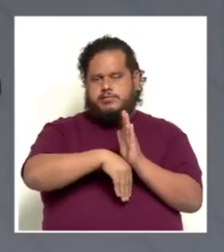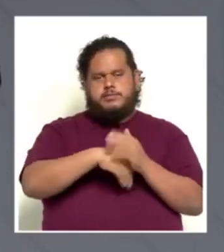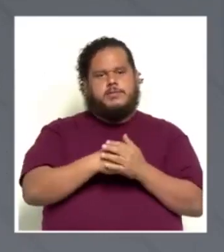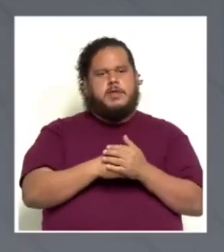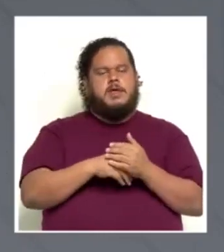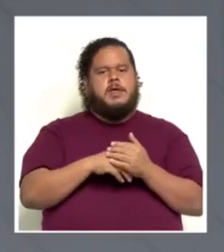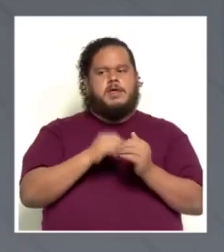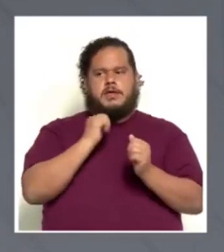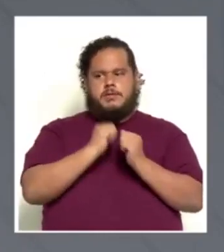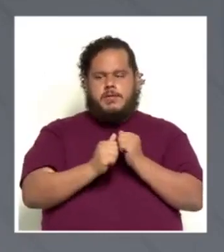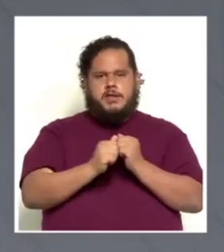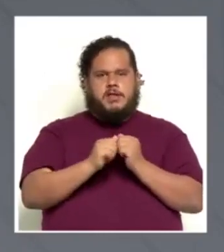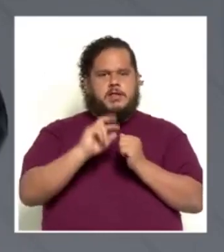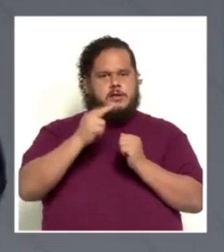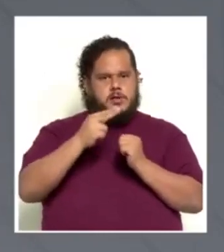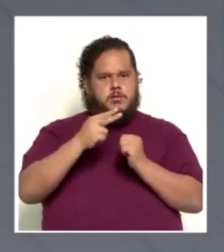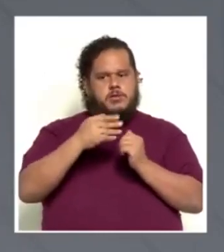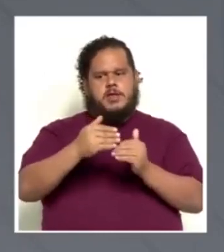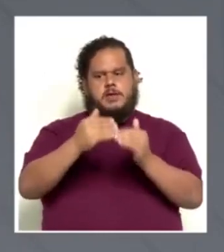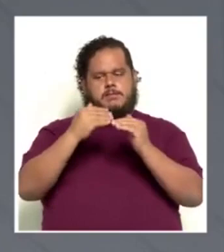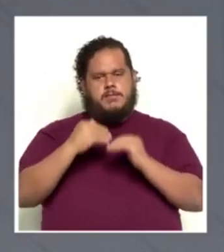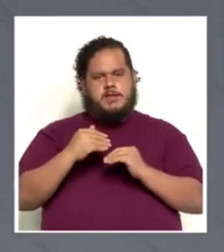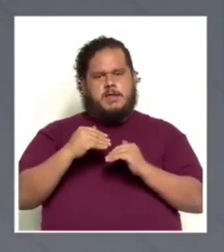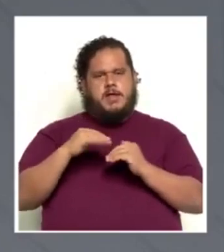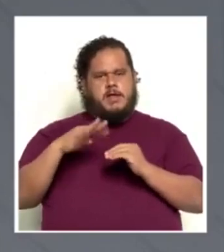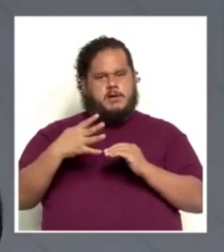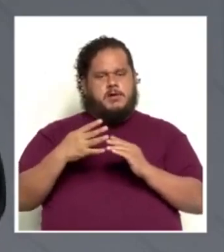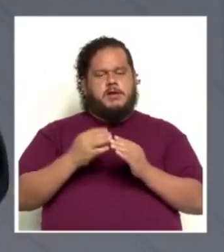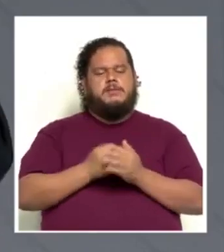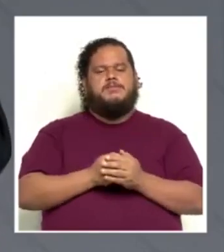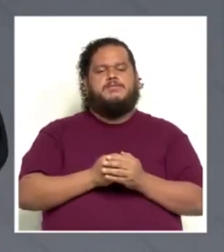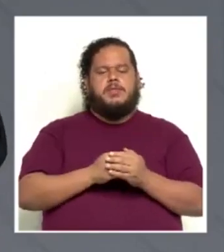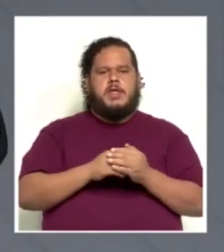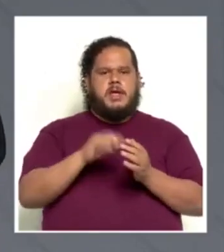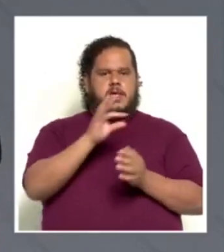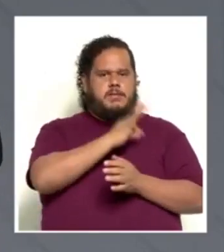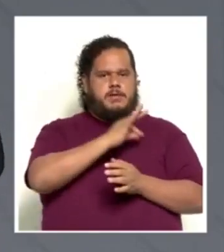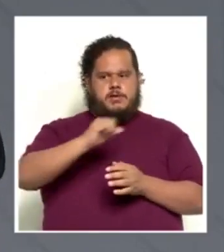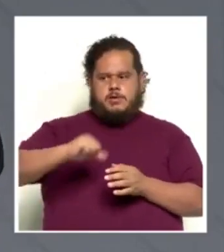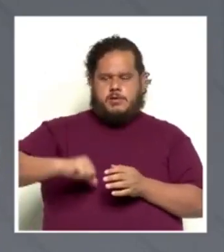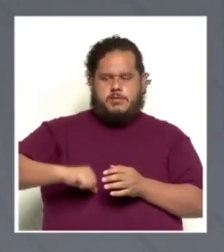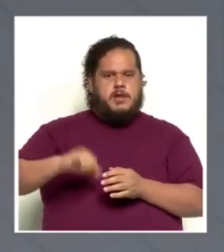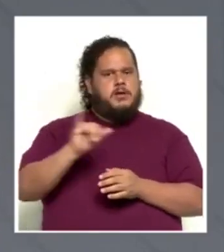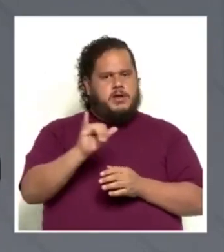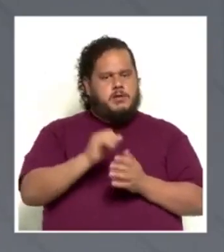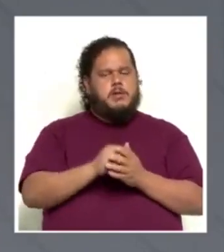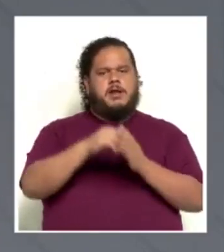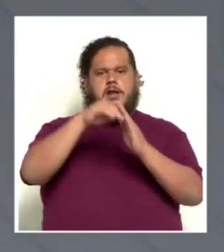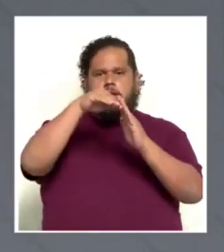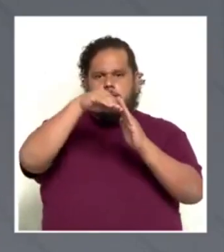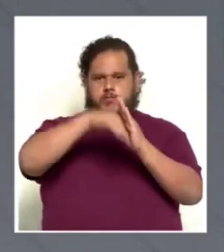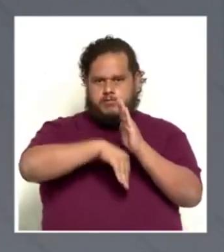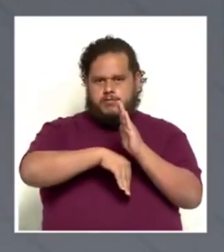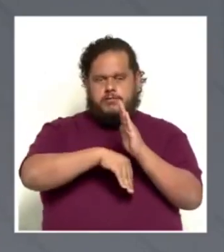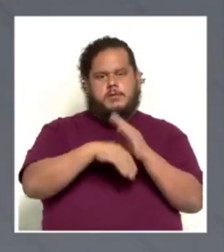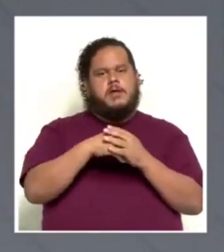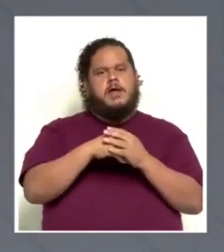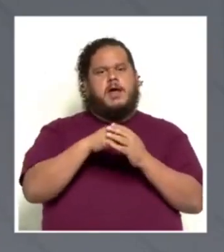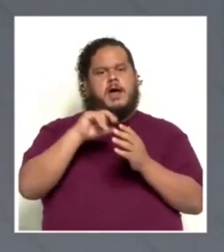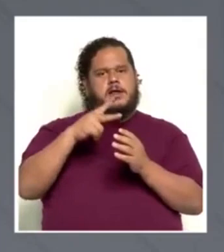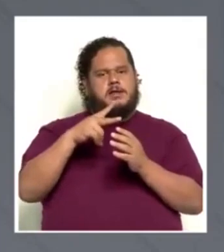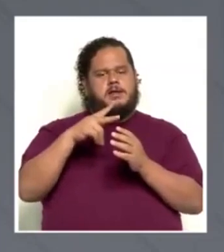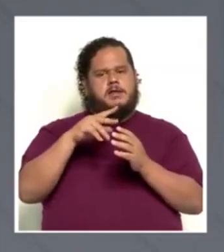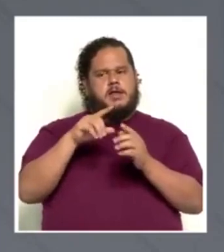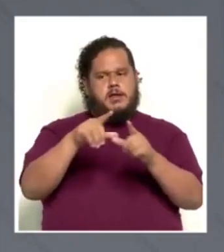y pasa entonces de una segunda posición prácticamente casi que a la cuarta. Don Fabricio Alvarado también se desploma y cae casi a una